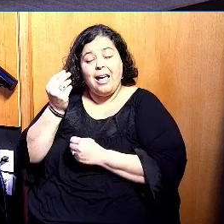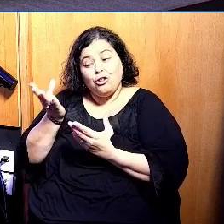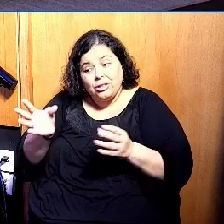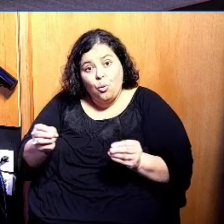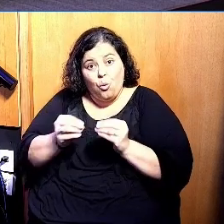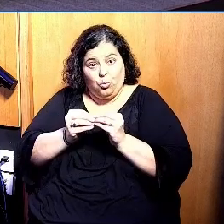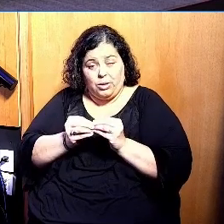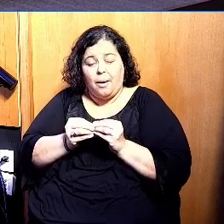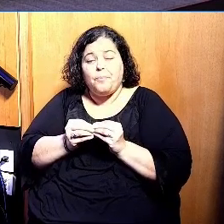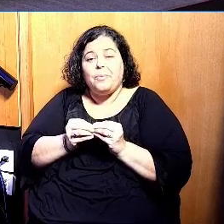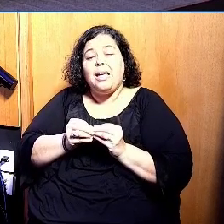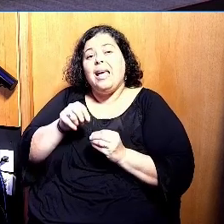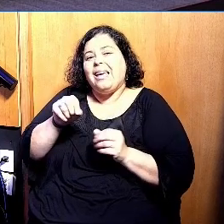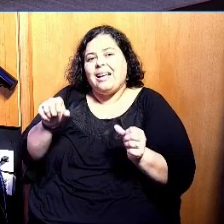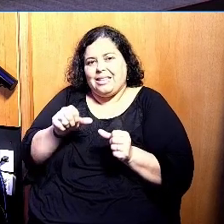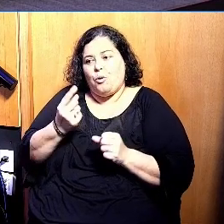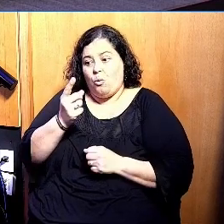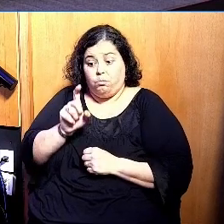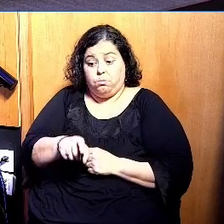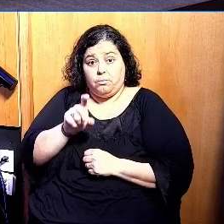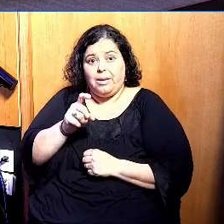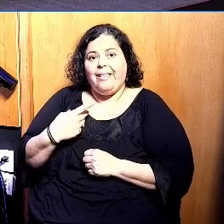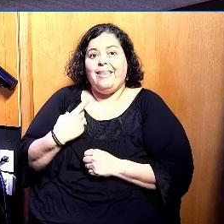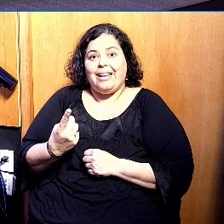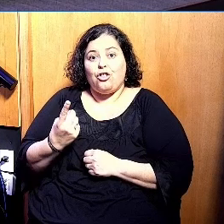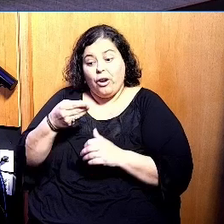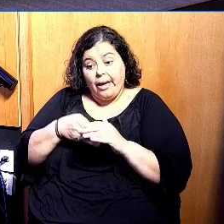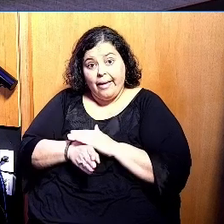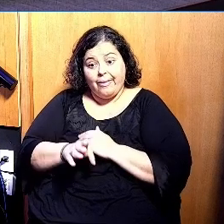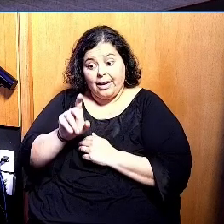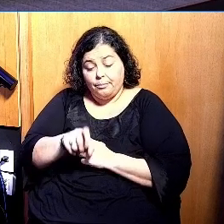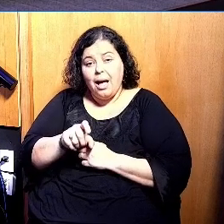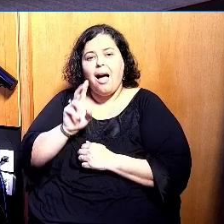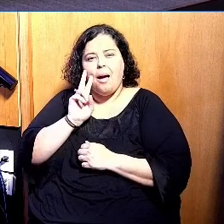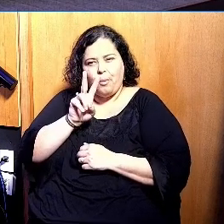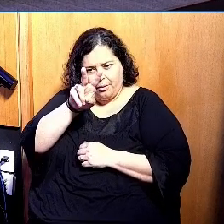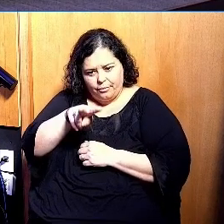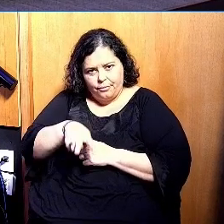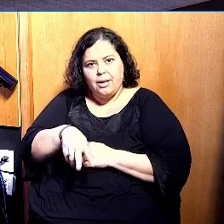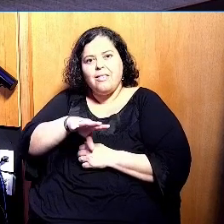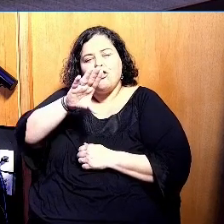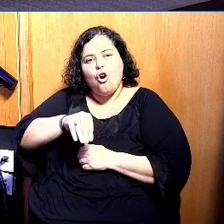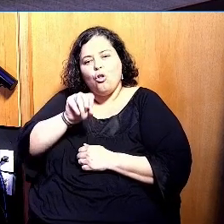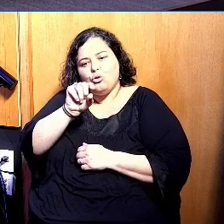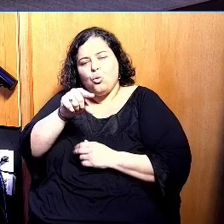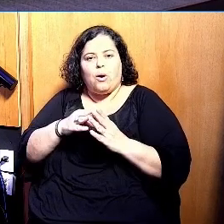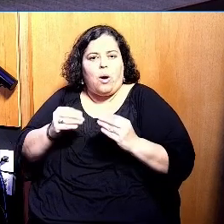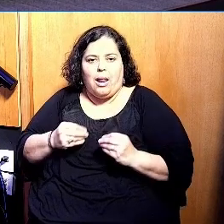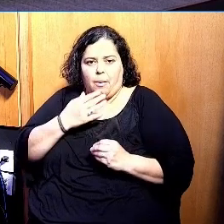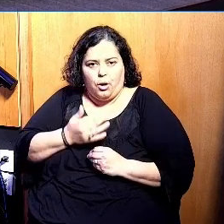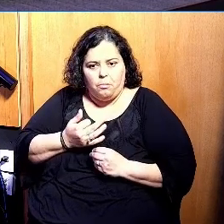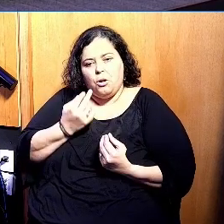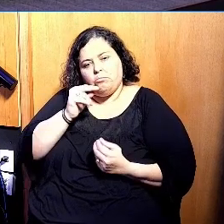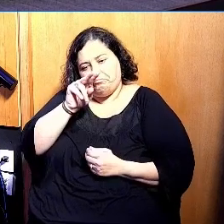lo que hace es que con un solo clic el director entra a un lugar, se loguea y tiene información de todo su centro educativo, que